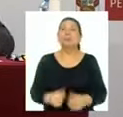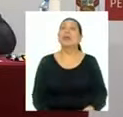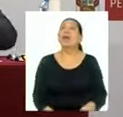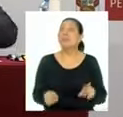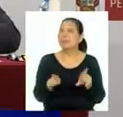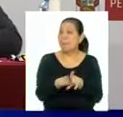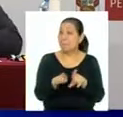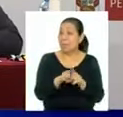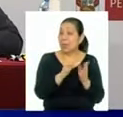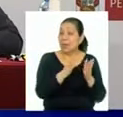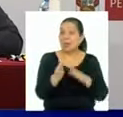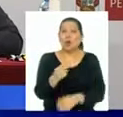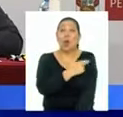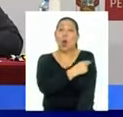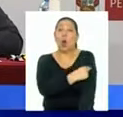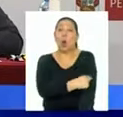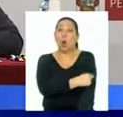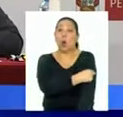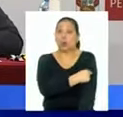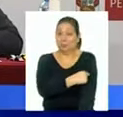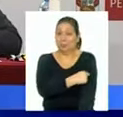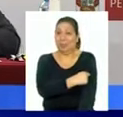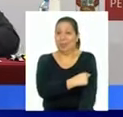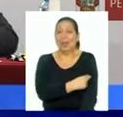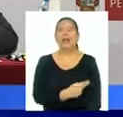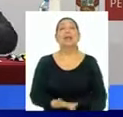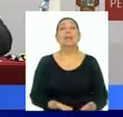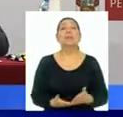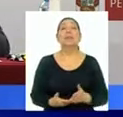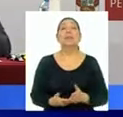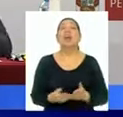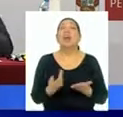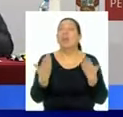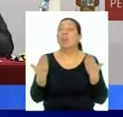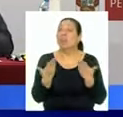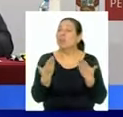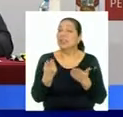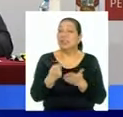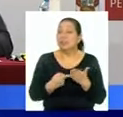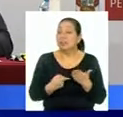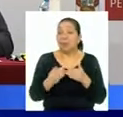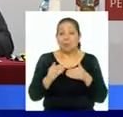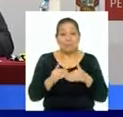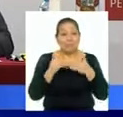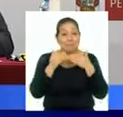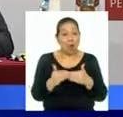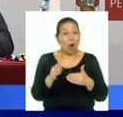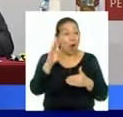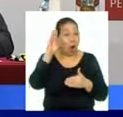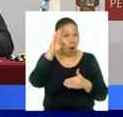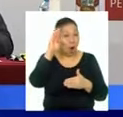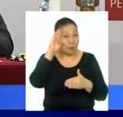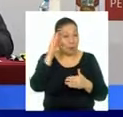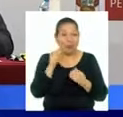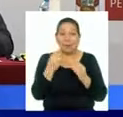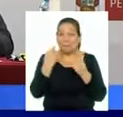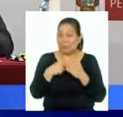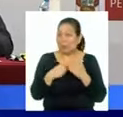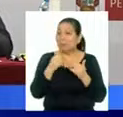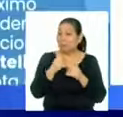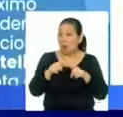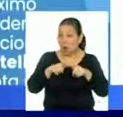También tenemos el Hospital de la Policía Nacional Luis Nicasio Sáenz, que en realidad fue una ampliación del Hospital Central de la Policía y al